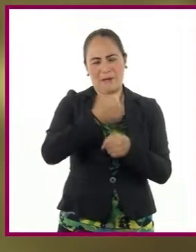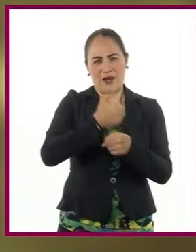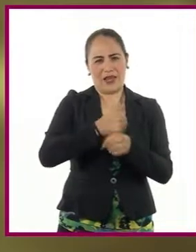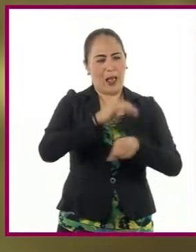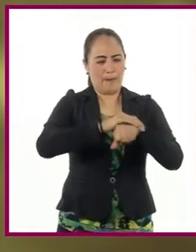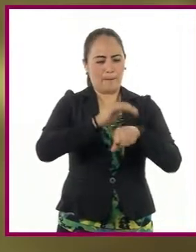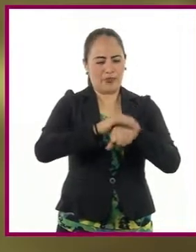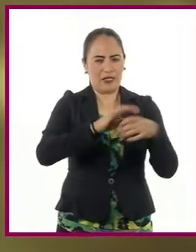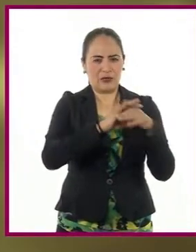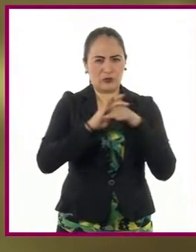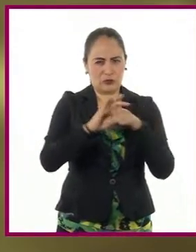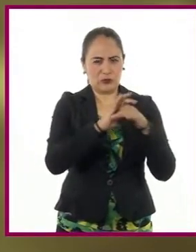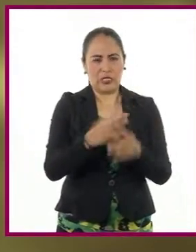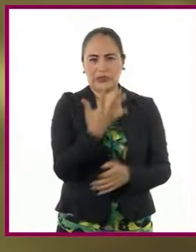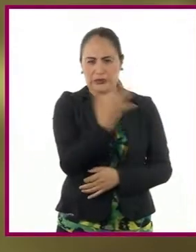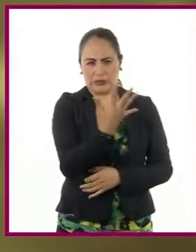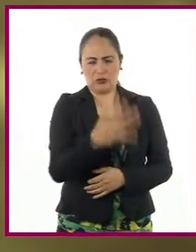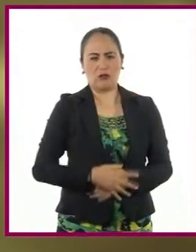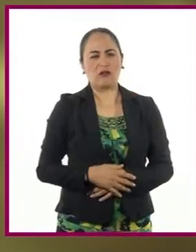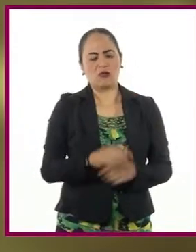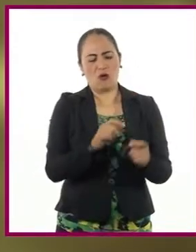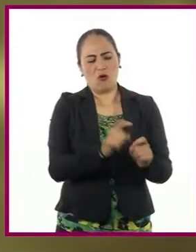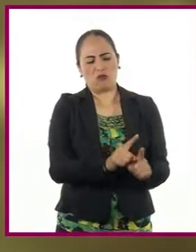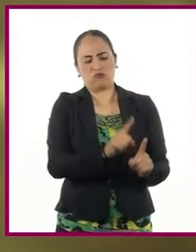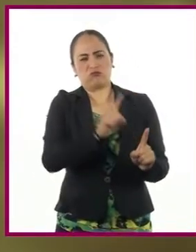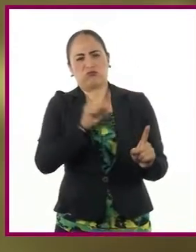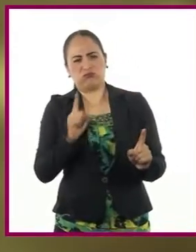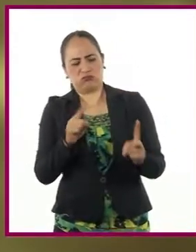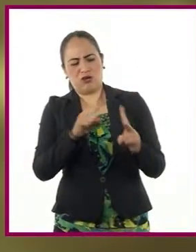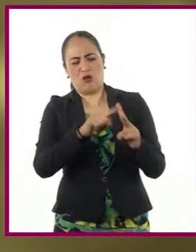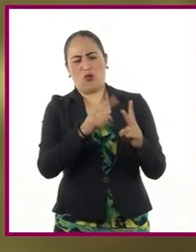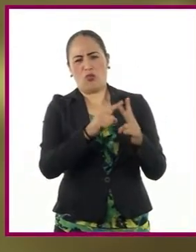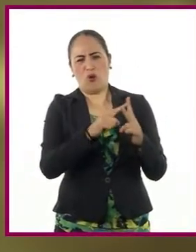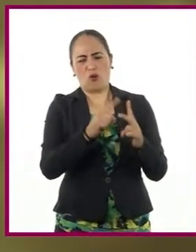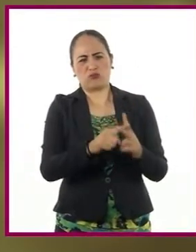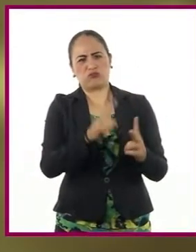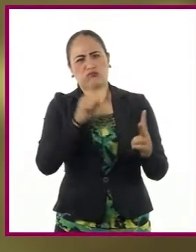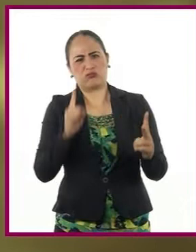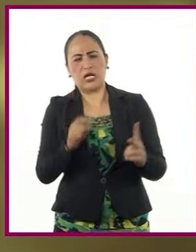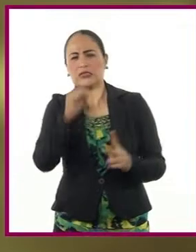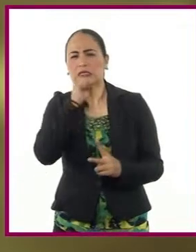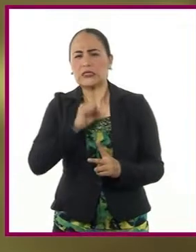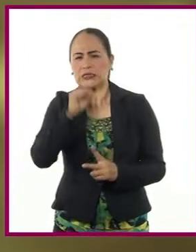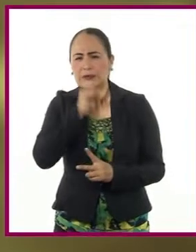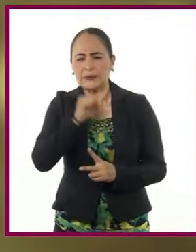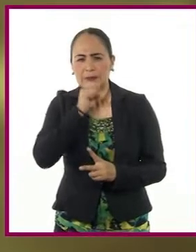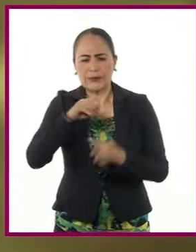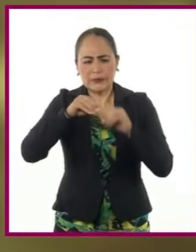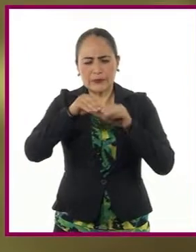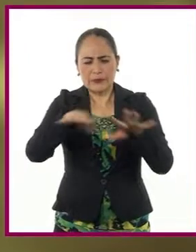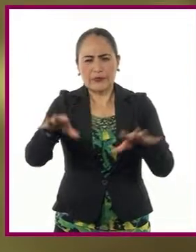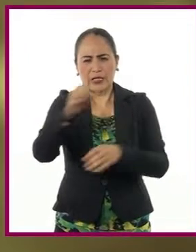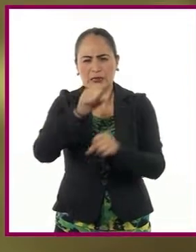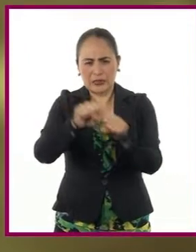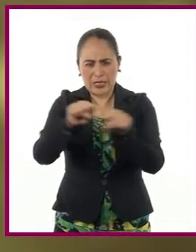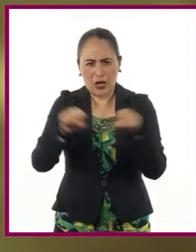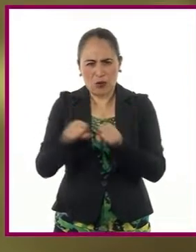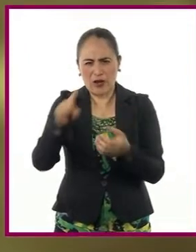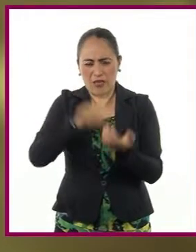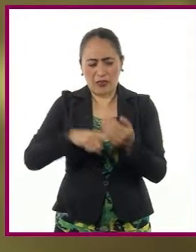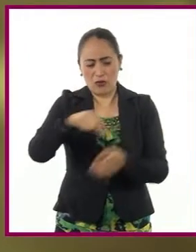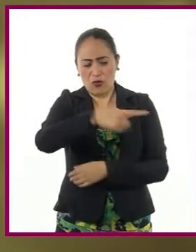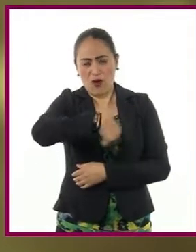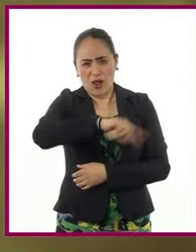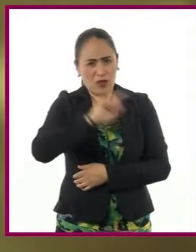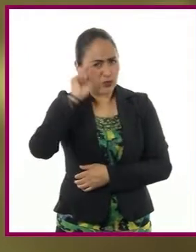Últimamente me he distanciado un poco porque tuve un conflicto con 2 de ellas por un chisme que empezó a circular en el salón y se enojaron